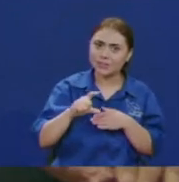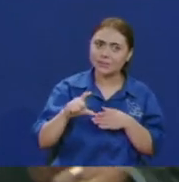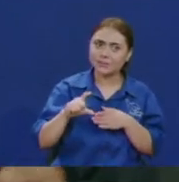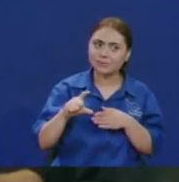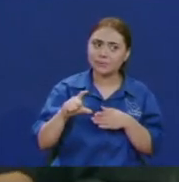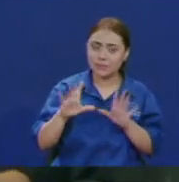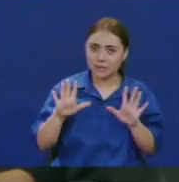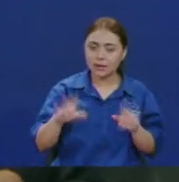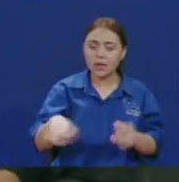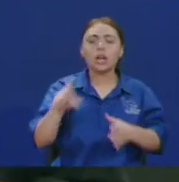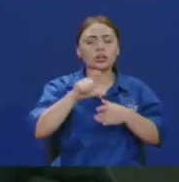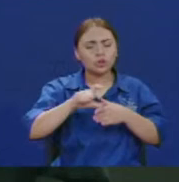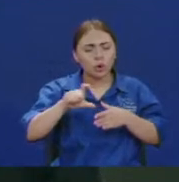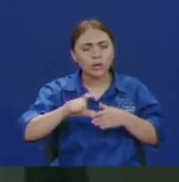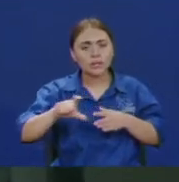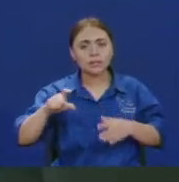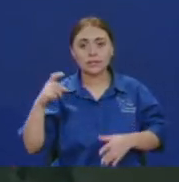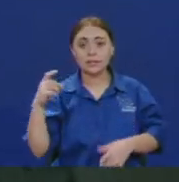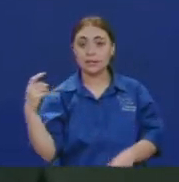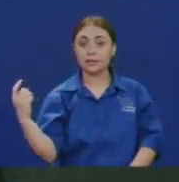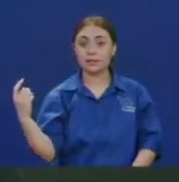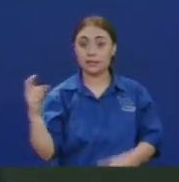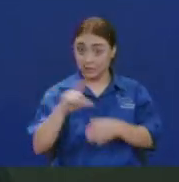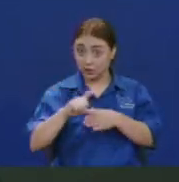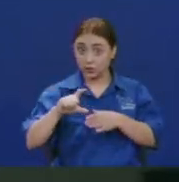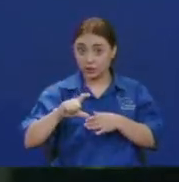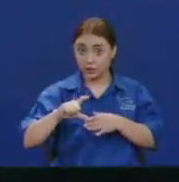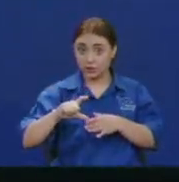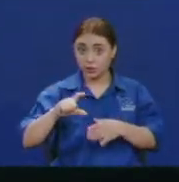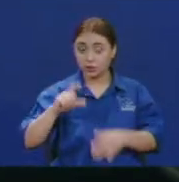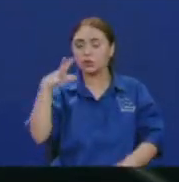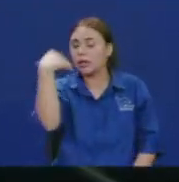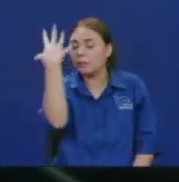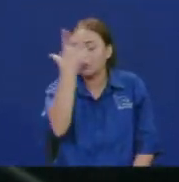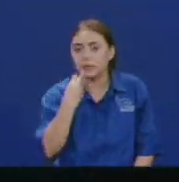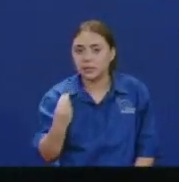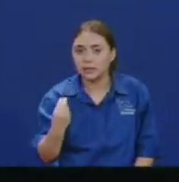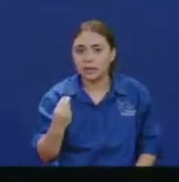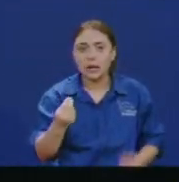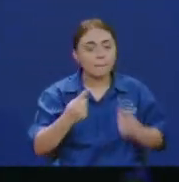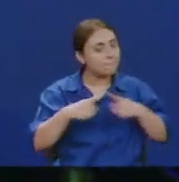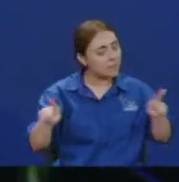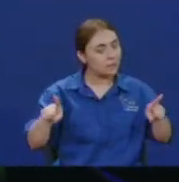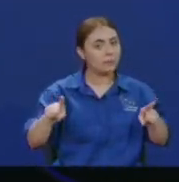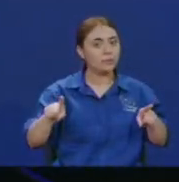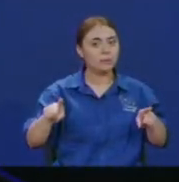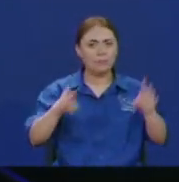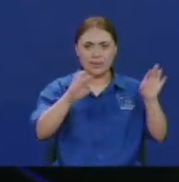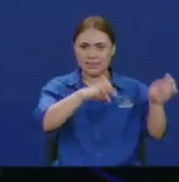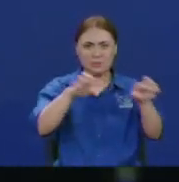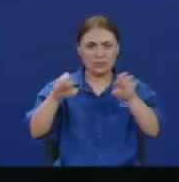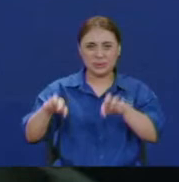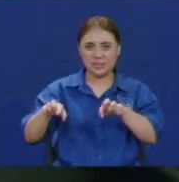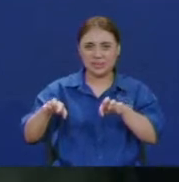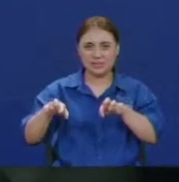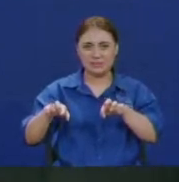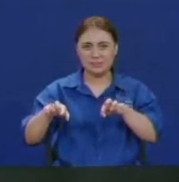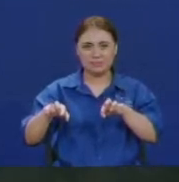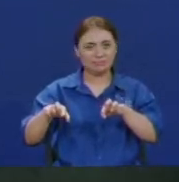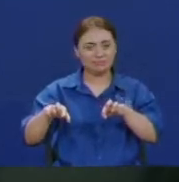todas las cosas son limpias. Pero para los impuros de corazón, todas las cosas son sucias.